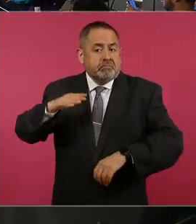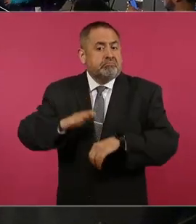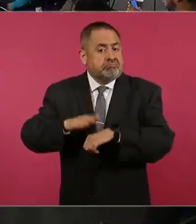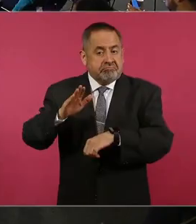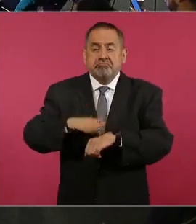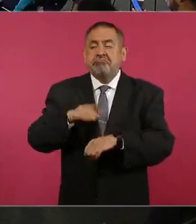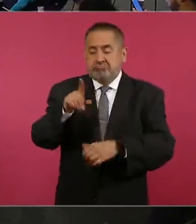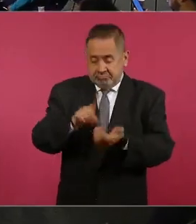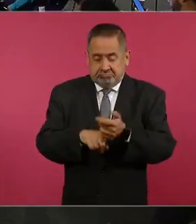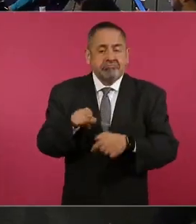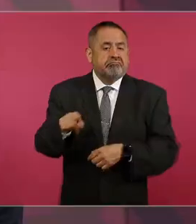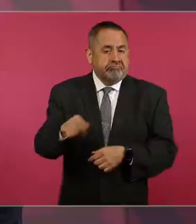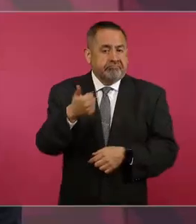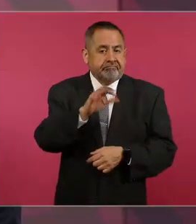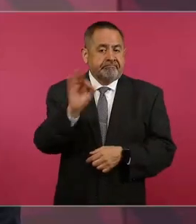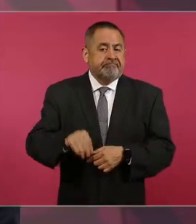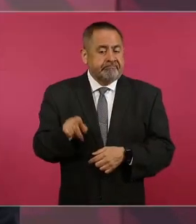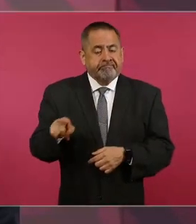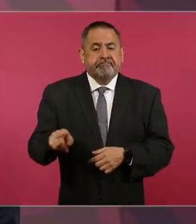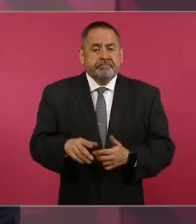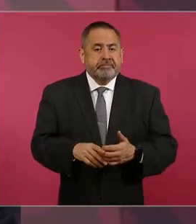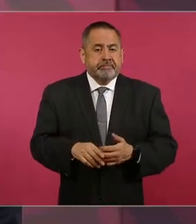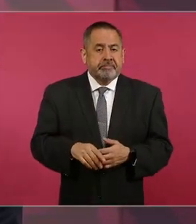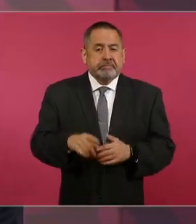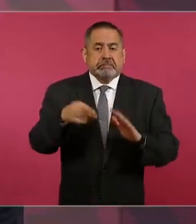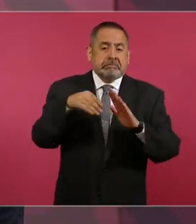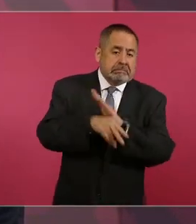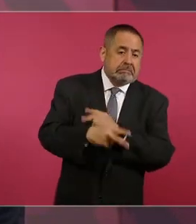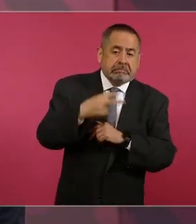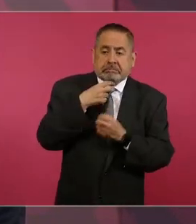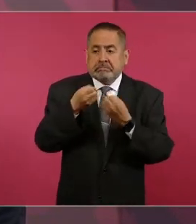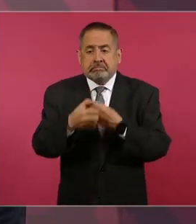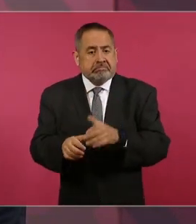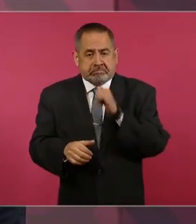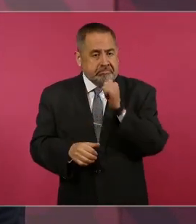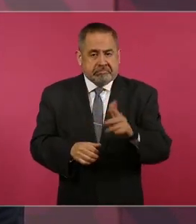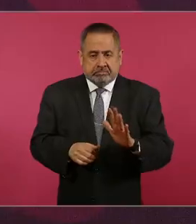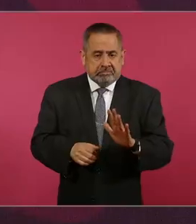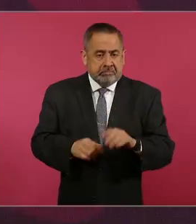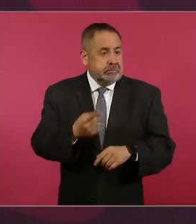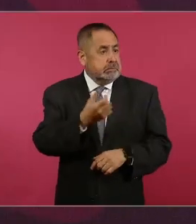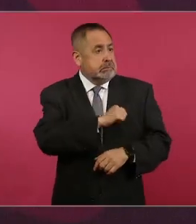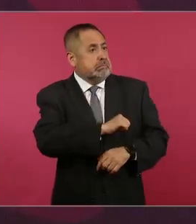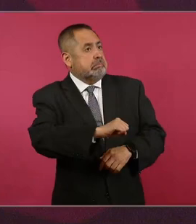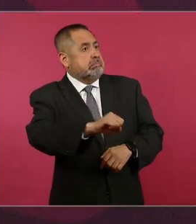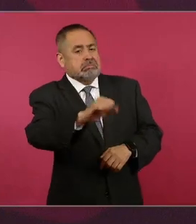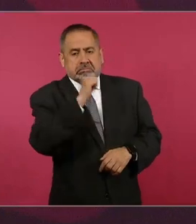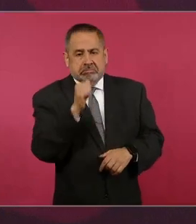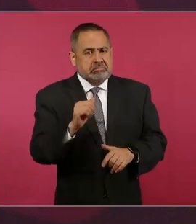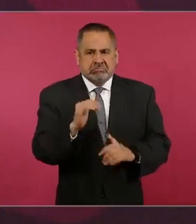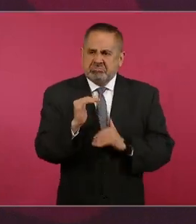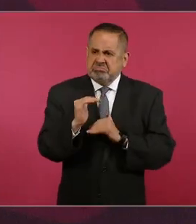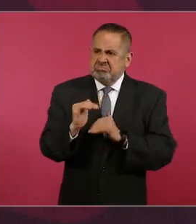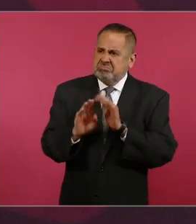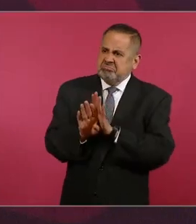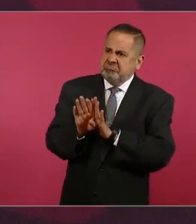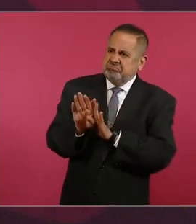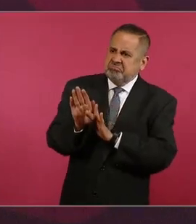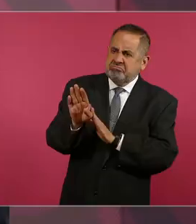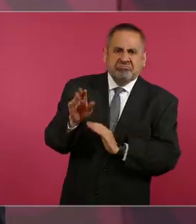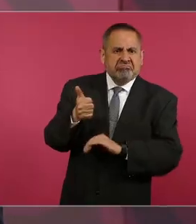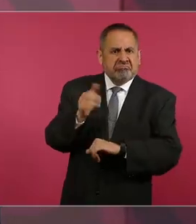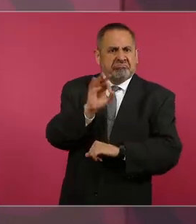sin devaluaciones, sin inflación, sobre todo